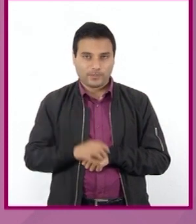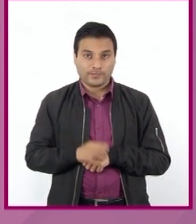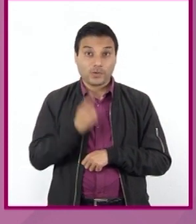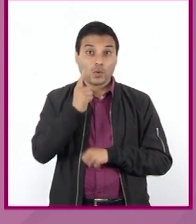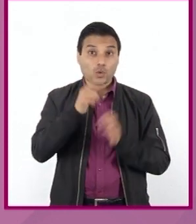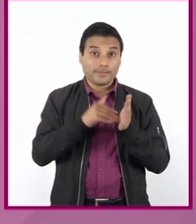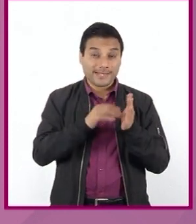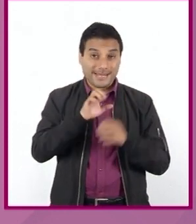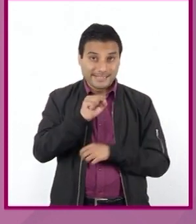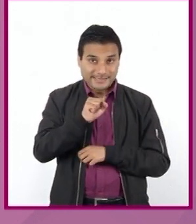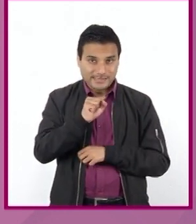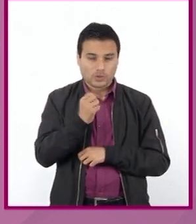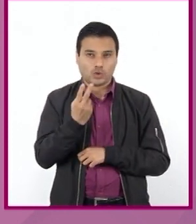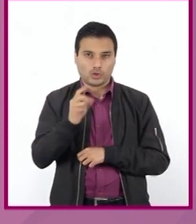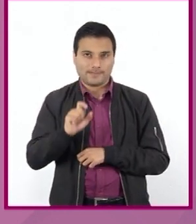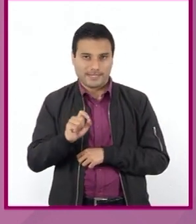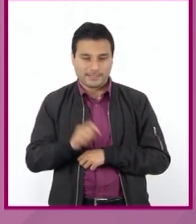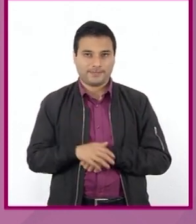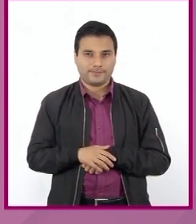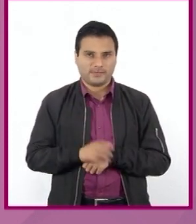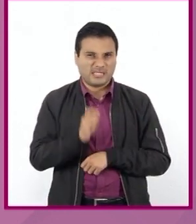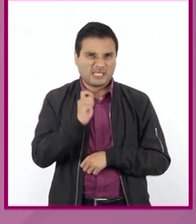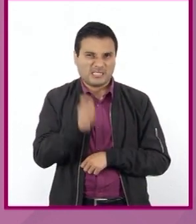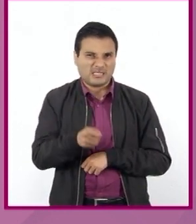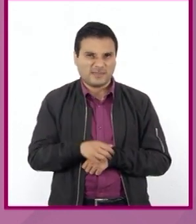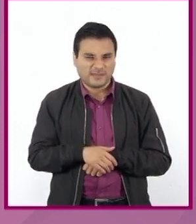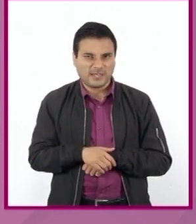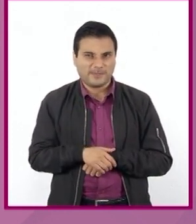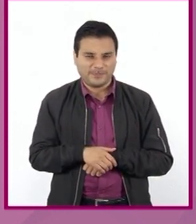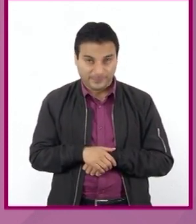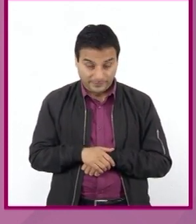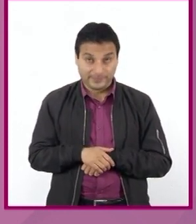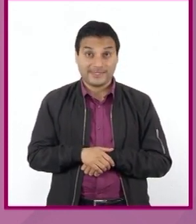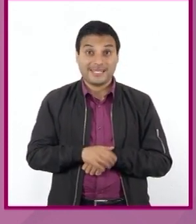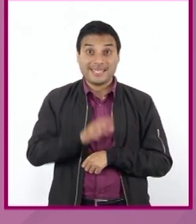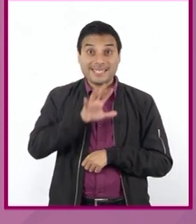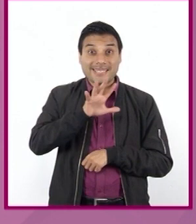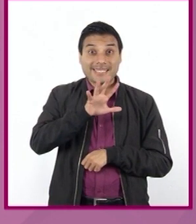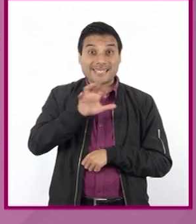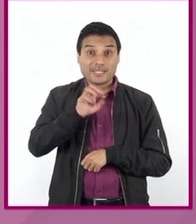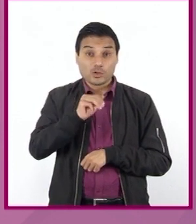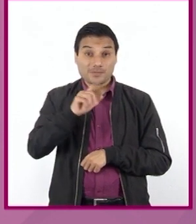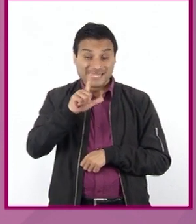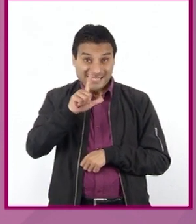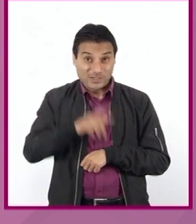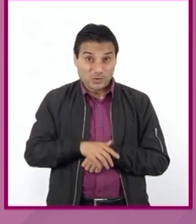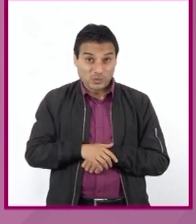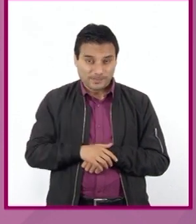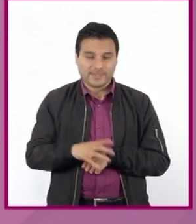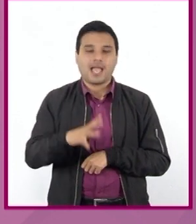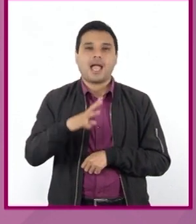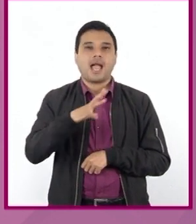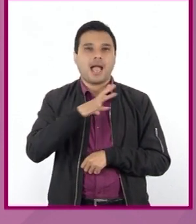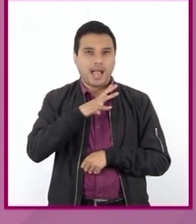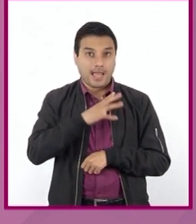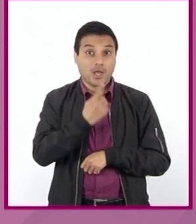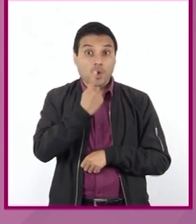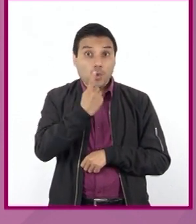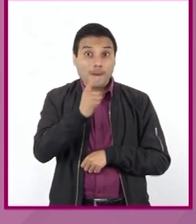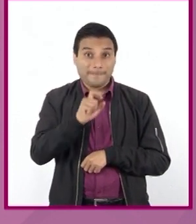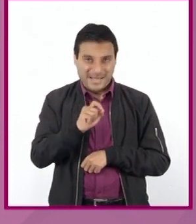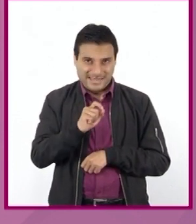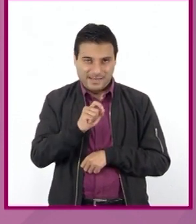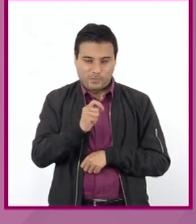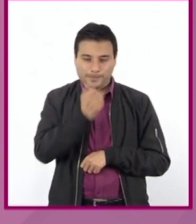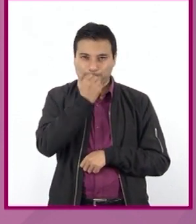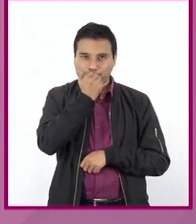es a dos veintavos. Lo que significa que cada 500 mililitros de refresco contienen un veintavo de kilogramo